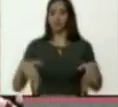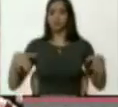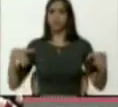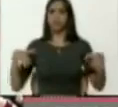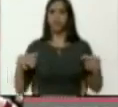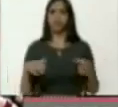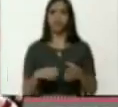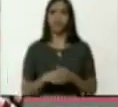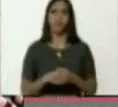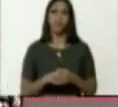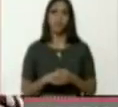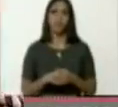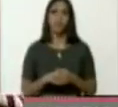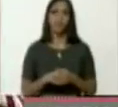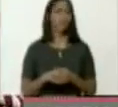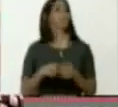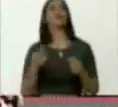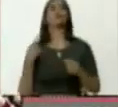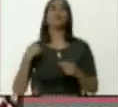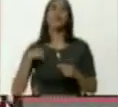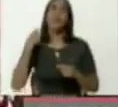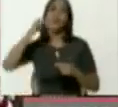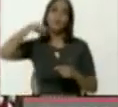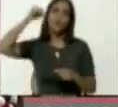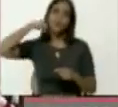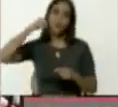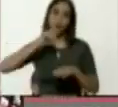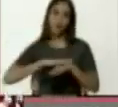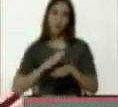lucas. Pero tenemos otro video porque